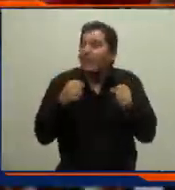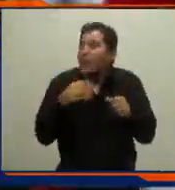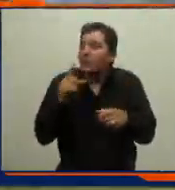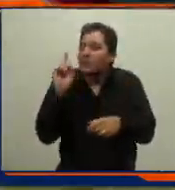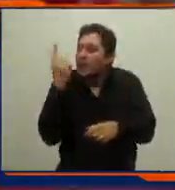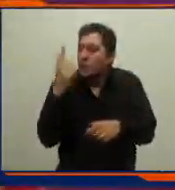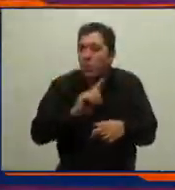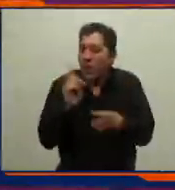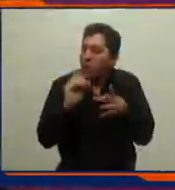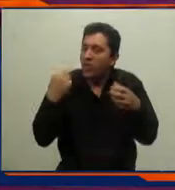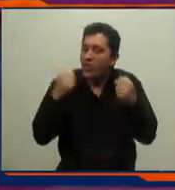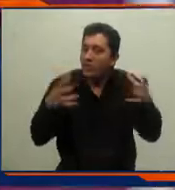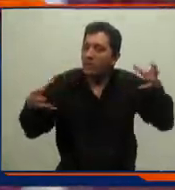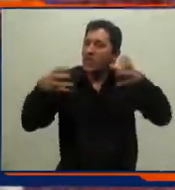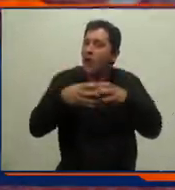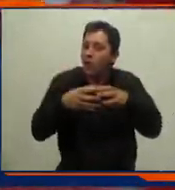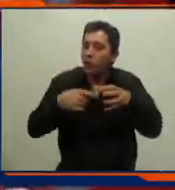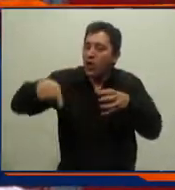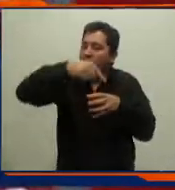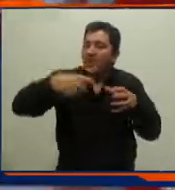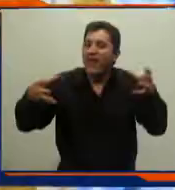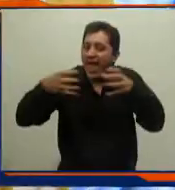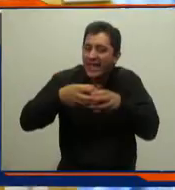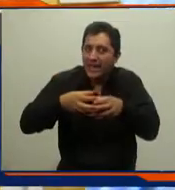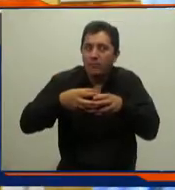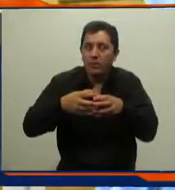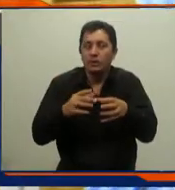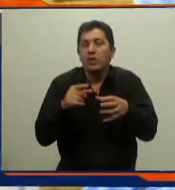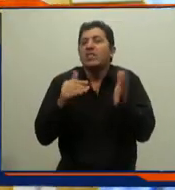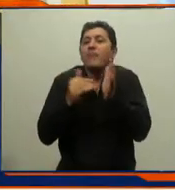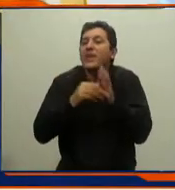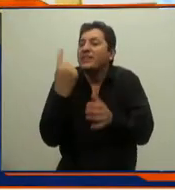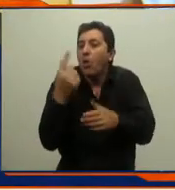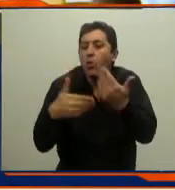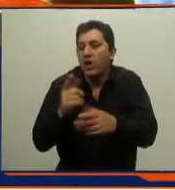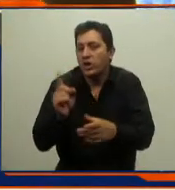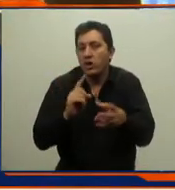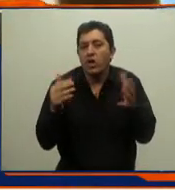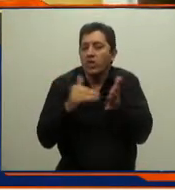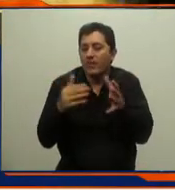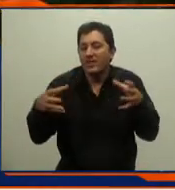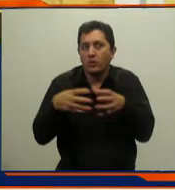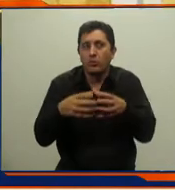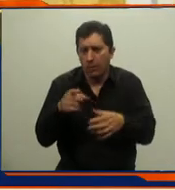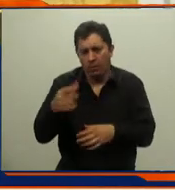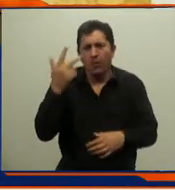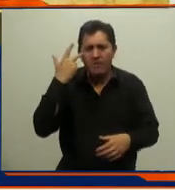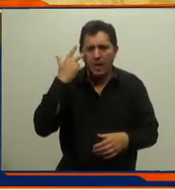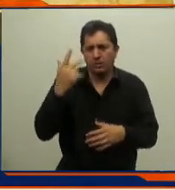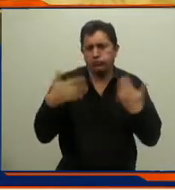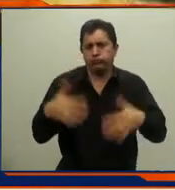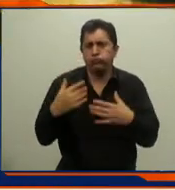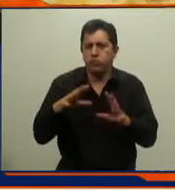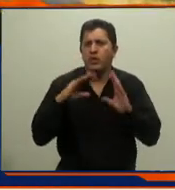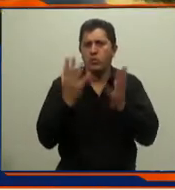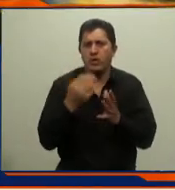juegan 11 jugadores y no depende solo de un solo jugador. Así que sí, tiene todas las condiciones para hacer un gran